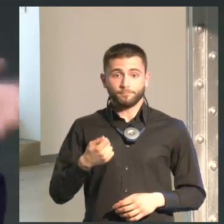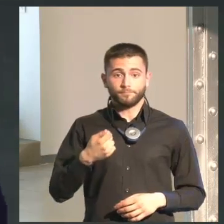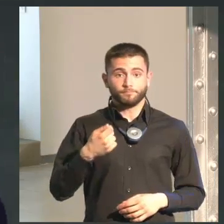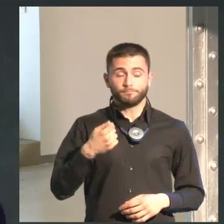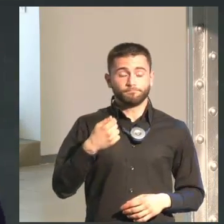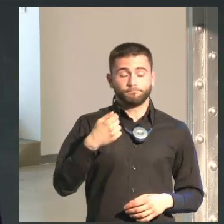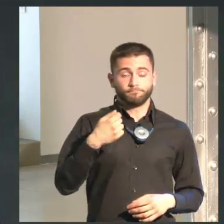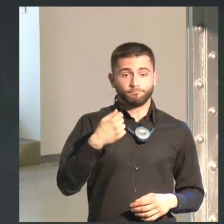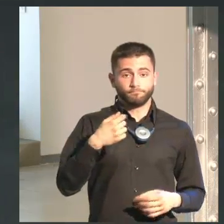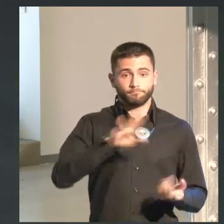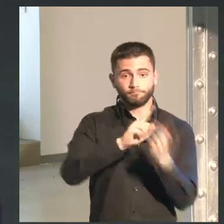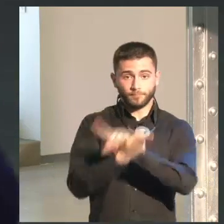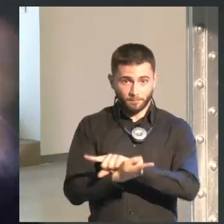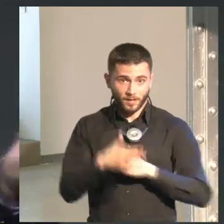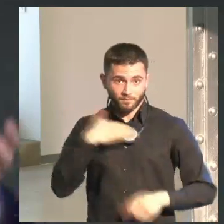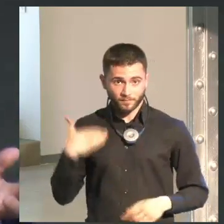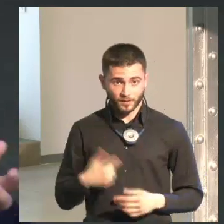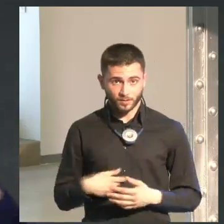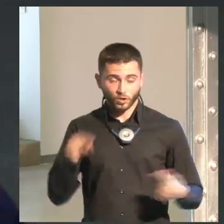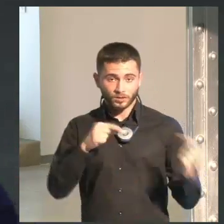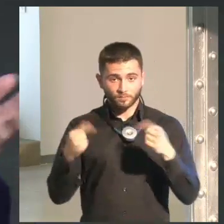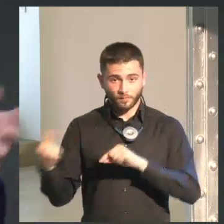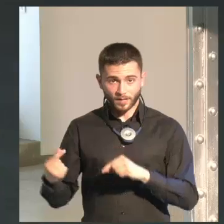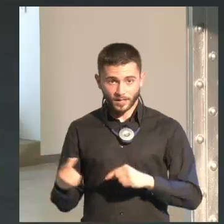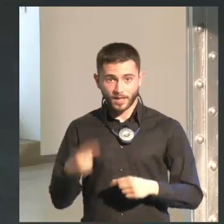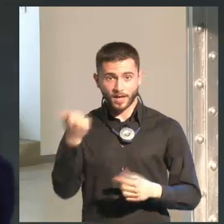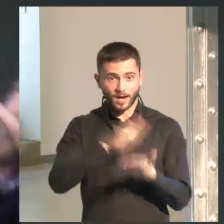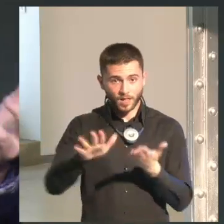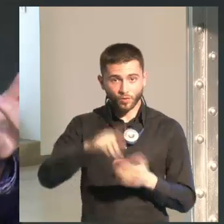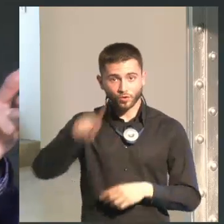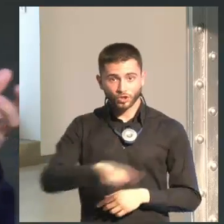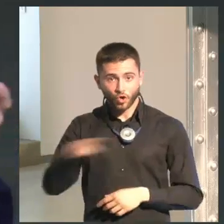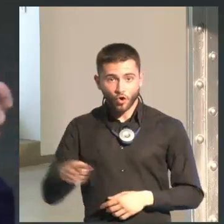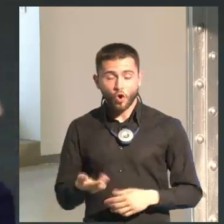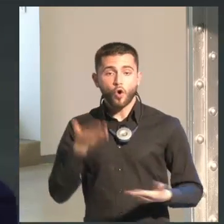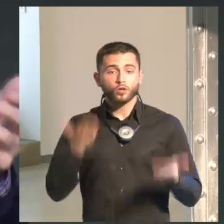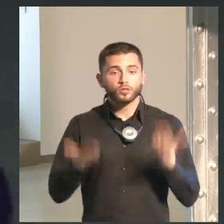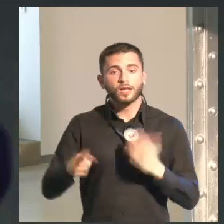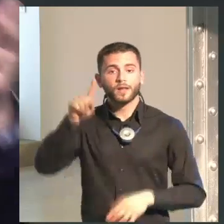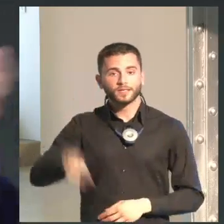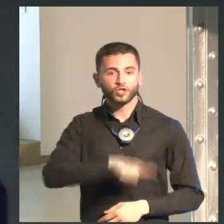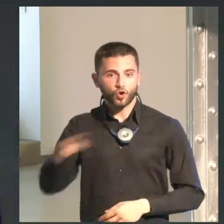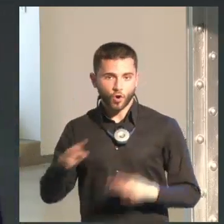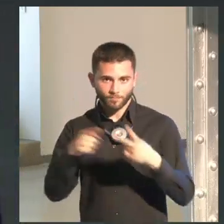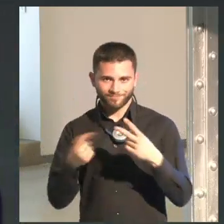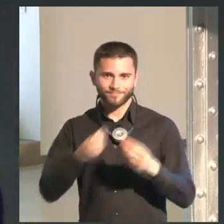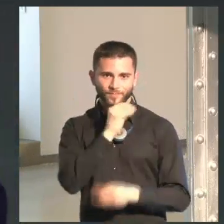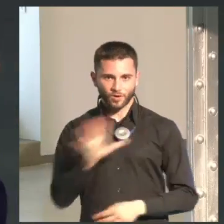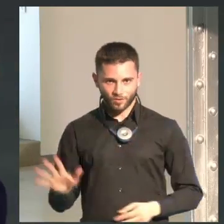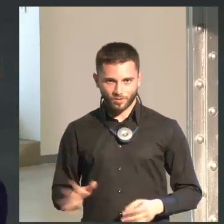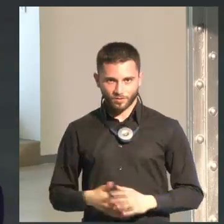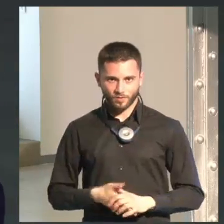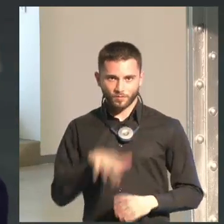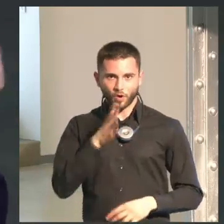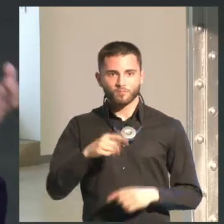lo tanto, yo quitaría del debate lo de si es gratuito o no gratuito. Hablemos de si es sostenible o no es sostenible y dejemos que cada uno organice su sistema